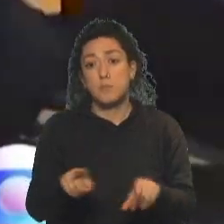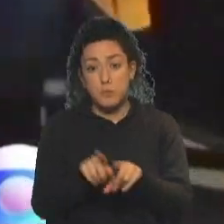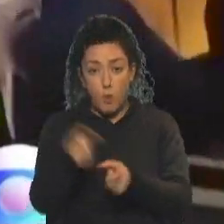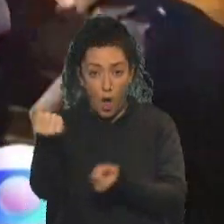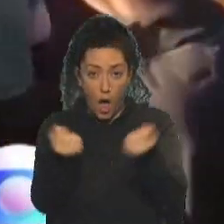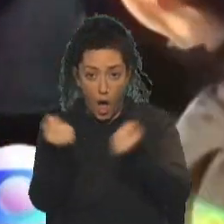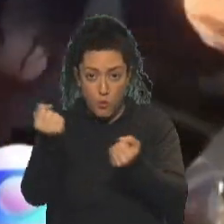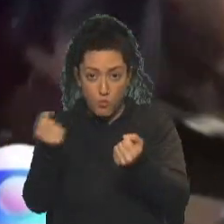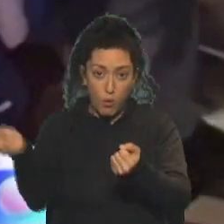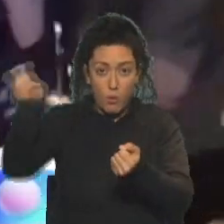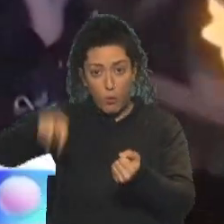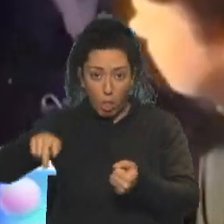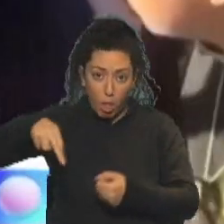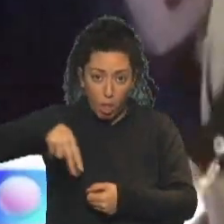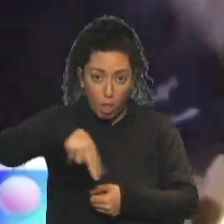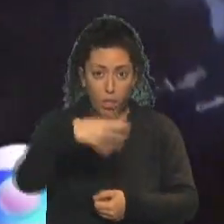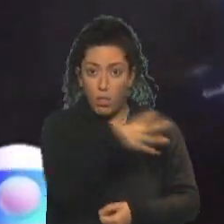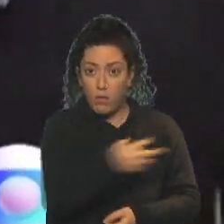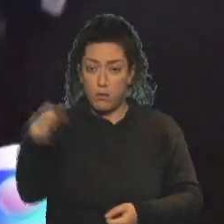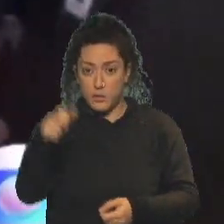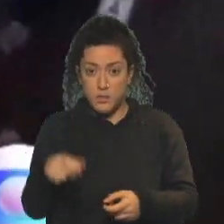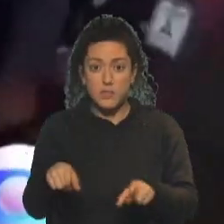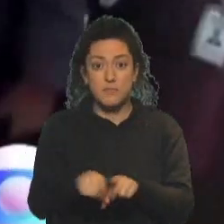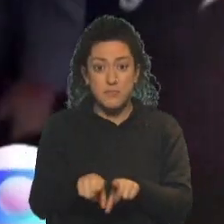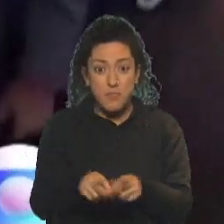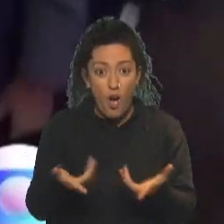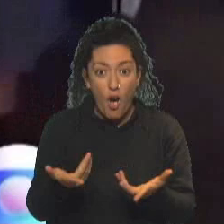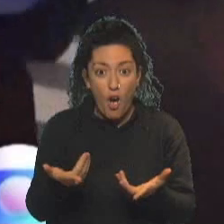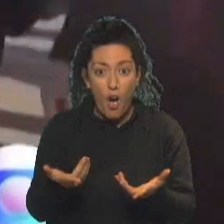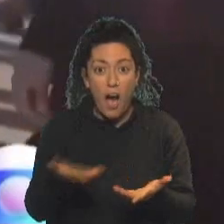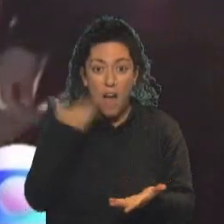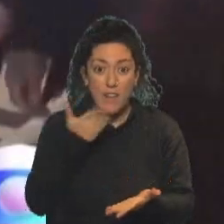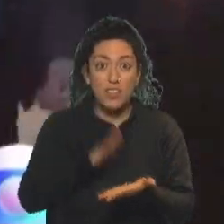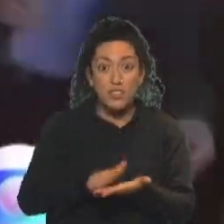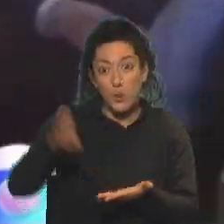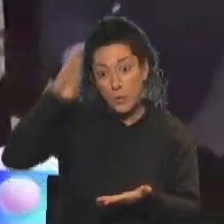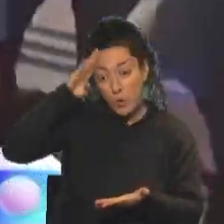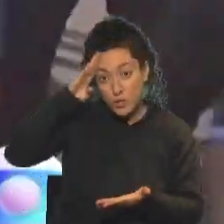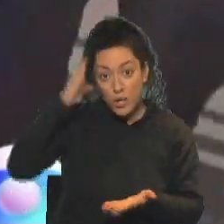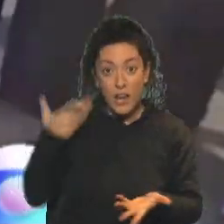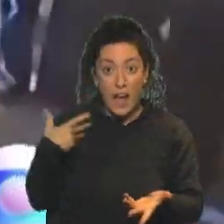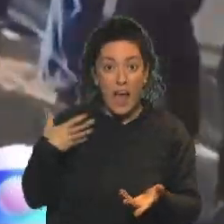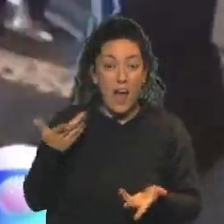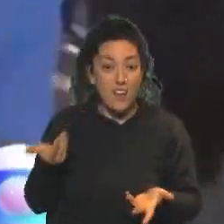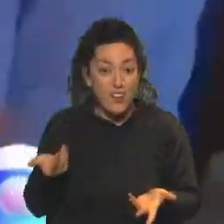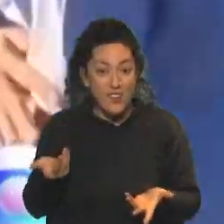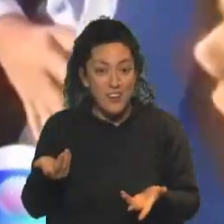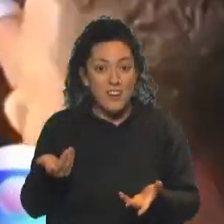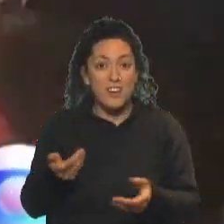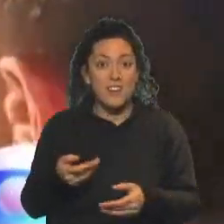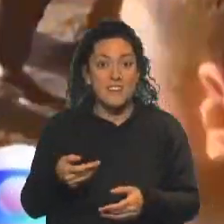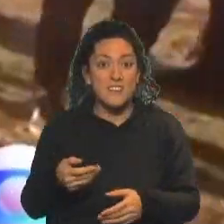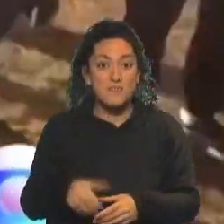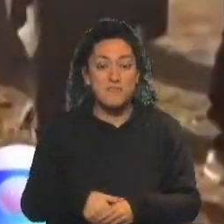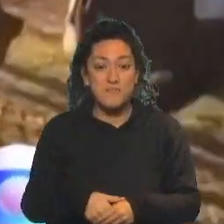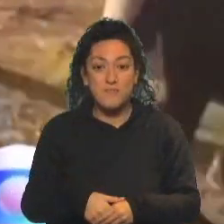algo bolsonaro en youtube estaba crítico digamos cuestionando la presencia de evolucionar seguidores romper el